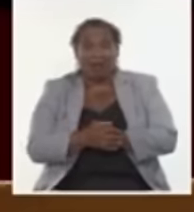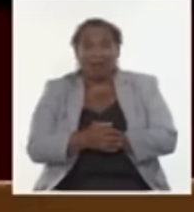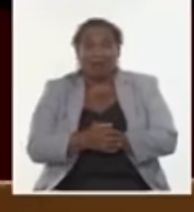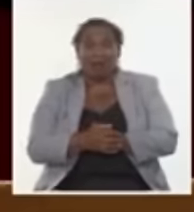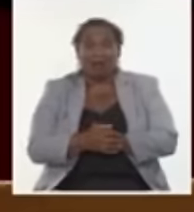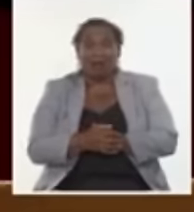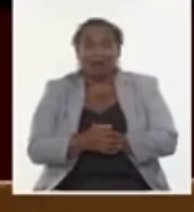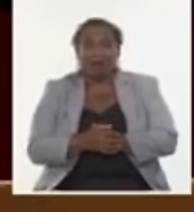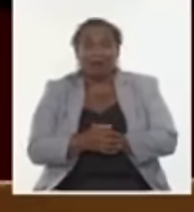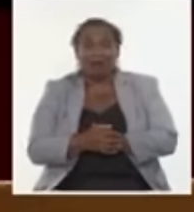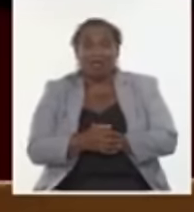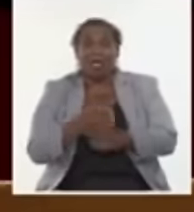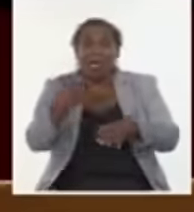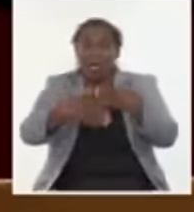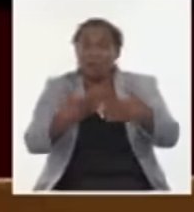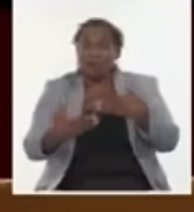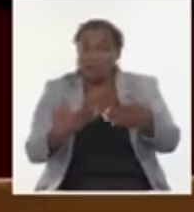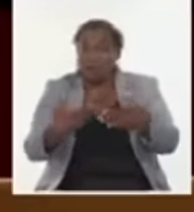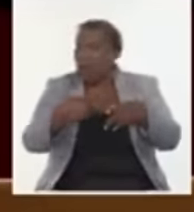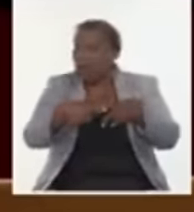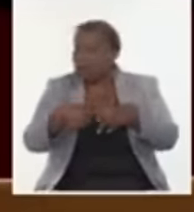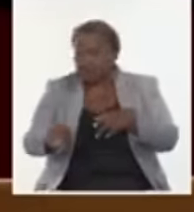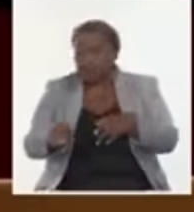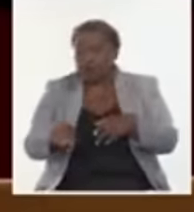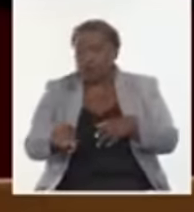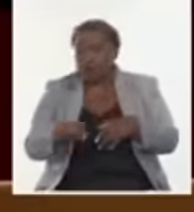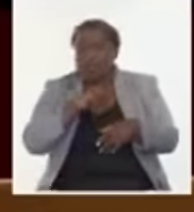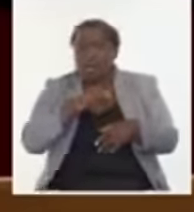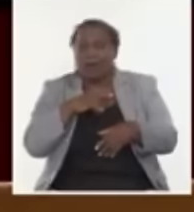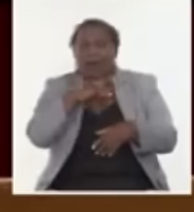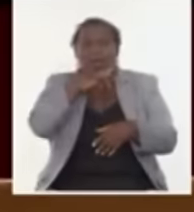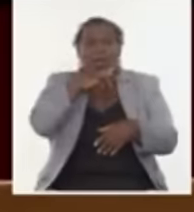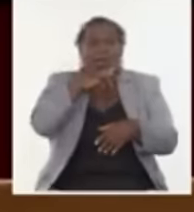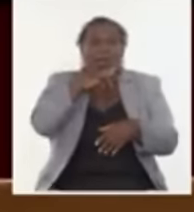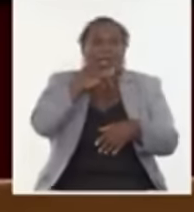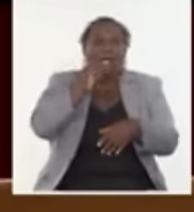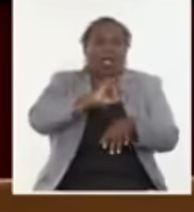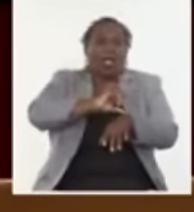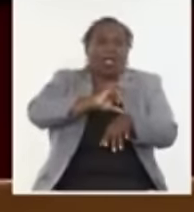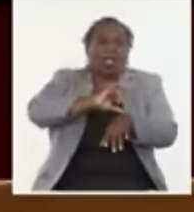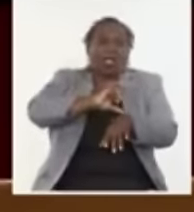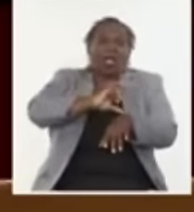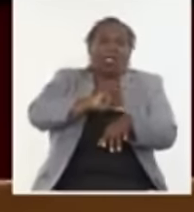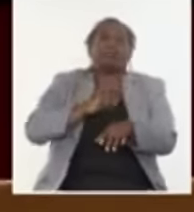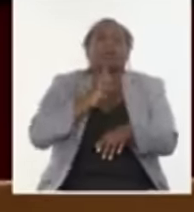hay problemas subjetivos, como la lentitud en la respuesta.